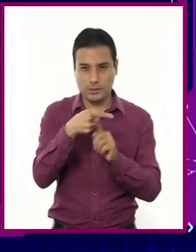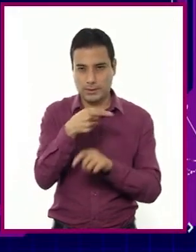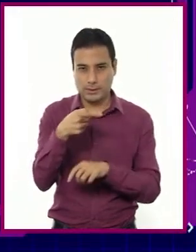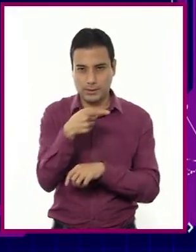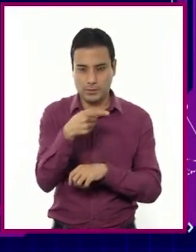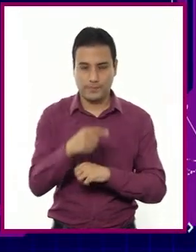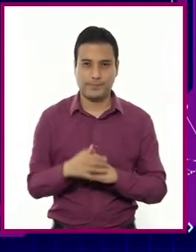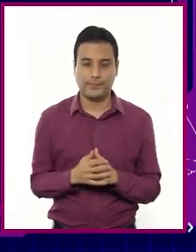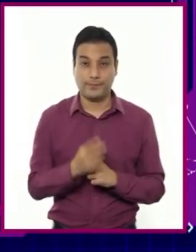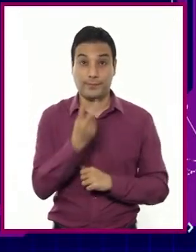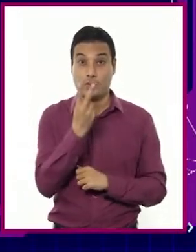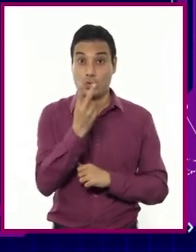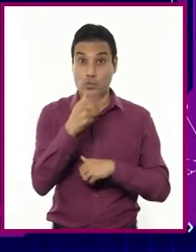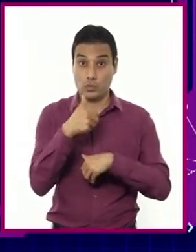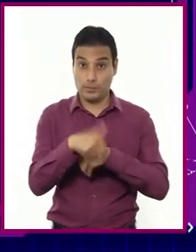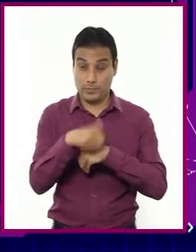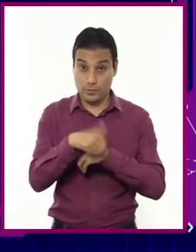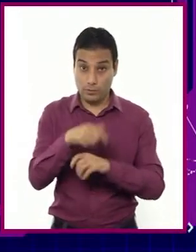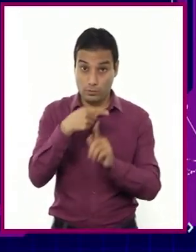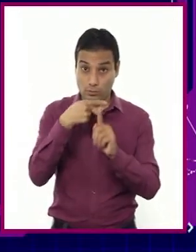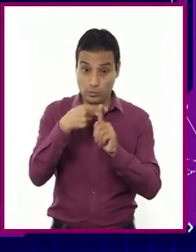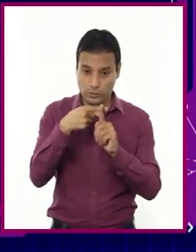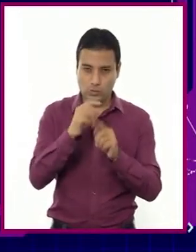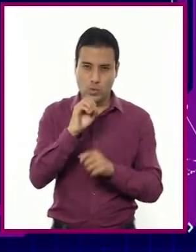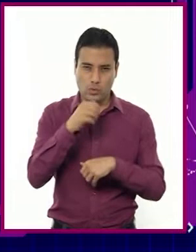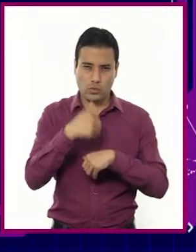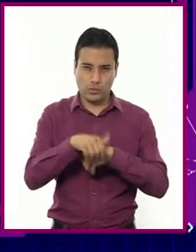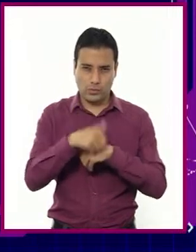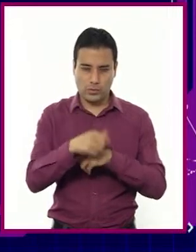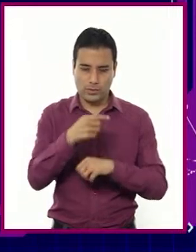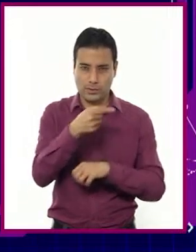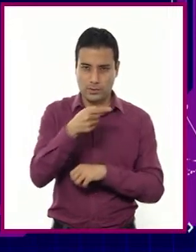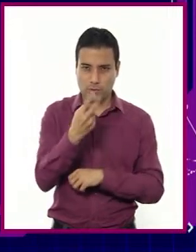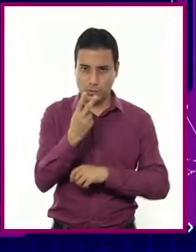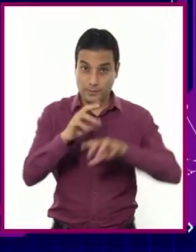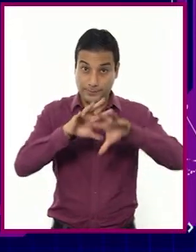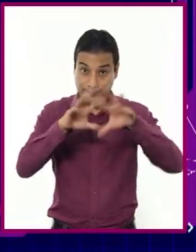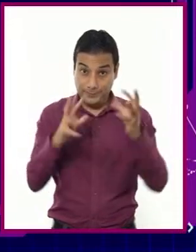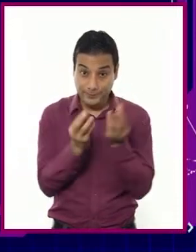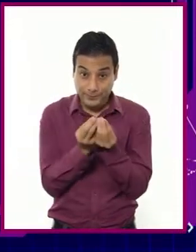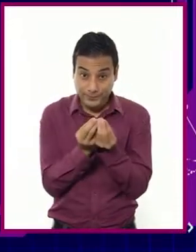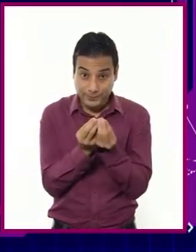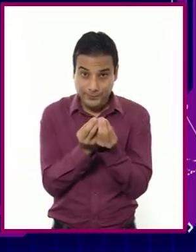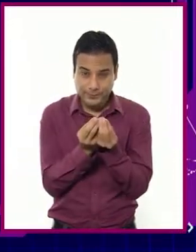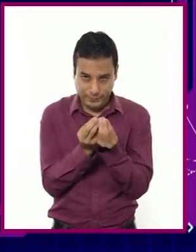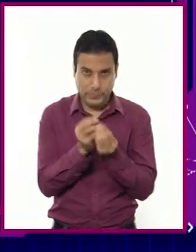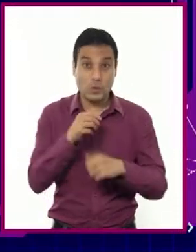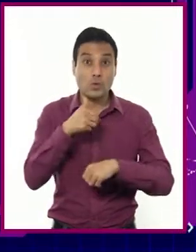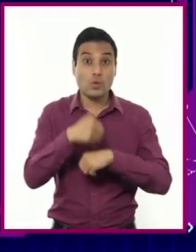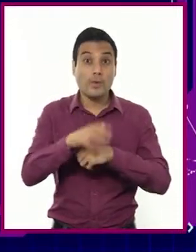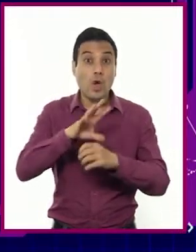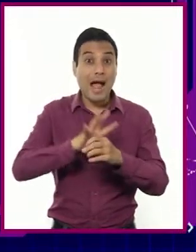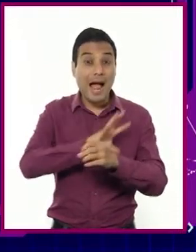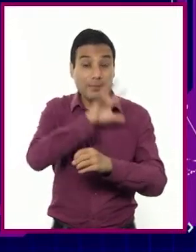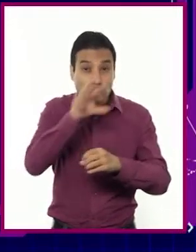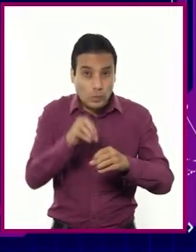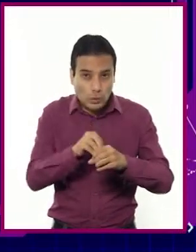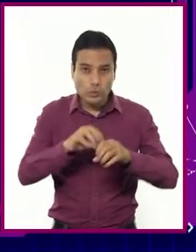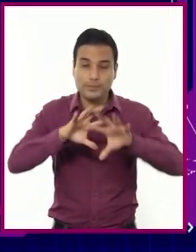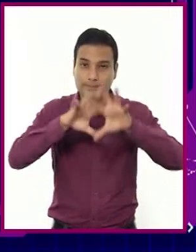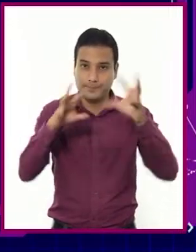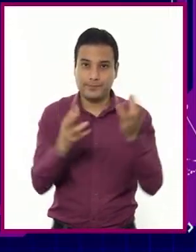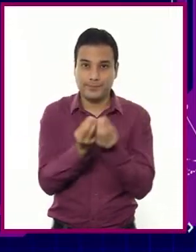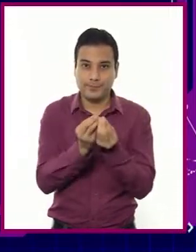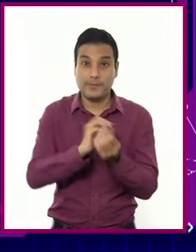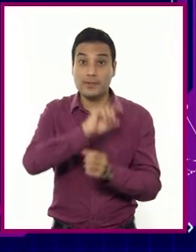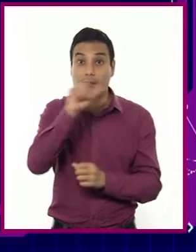se suman dos números positivos o dos números negativos, se suman los valores absolutos y el resultado conserva el